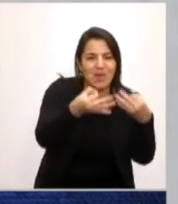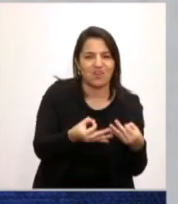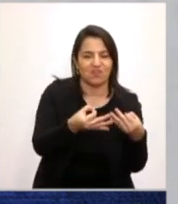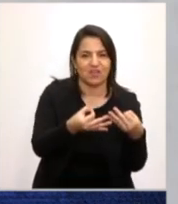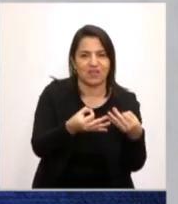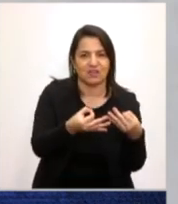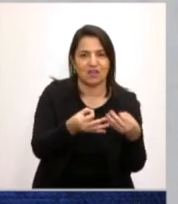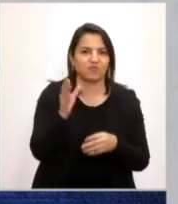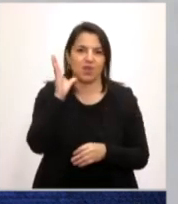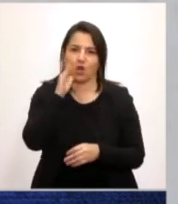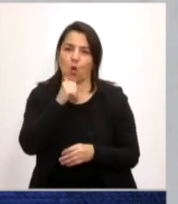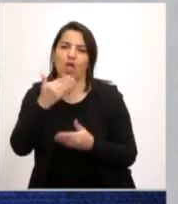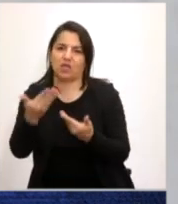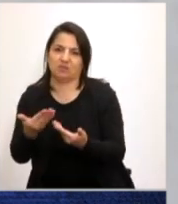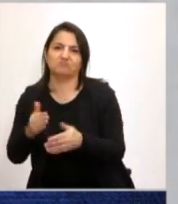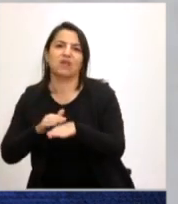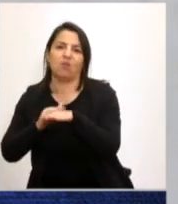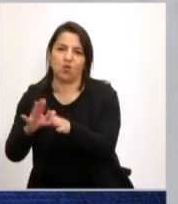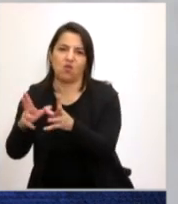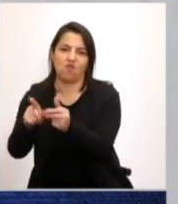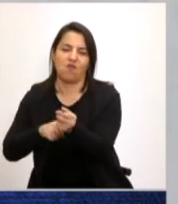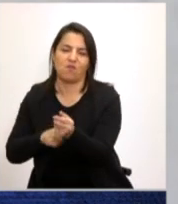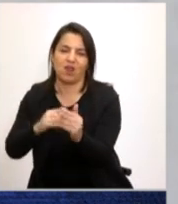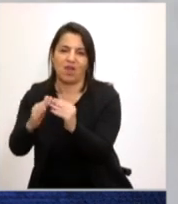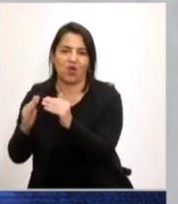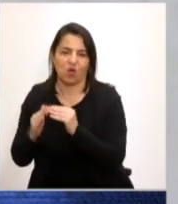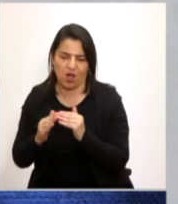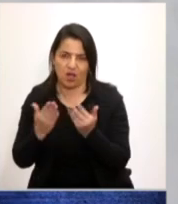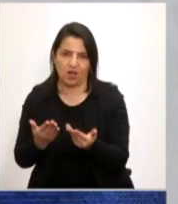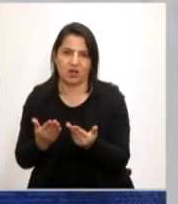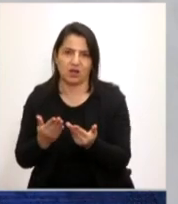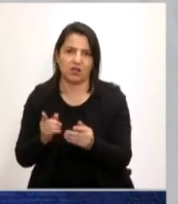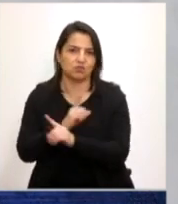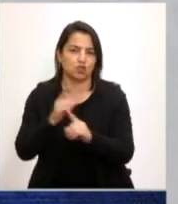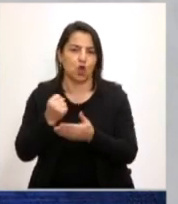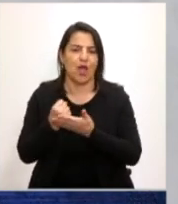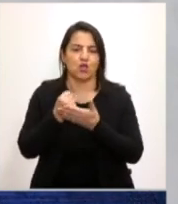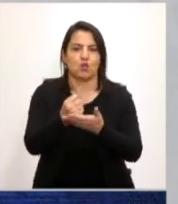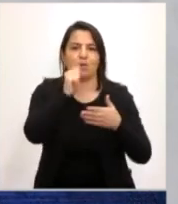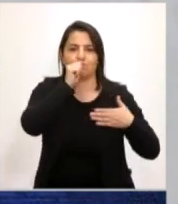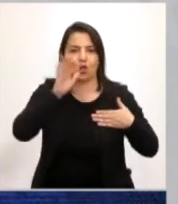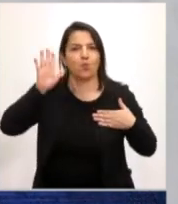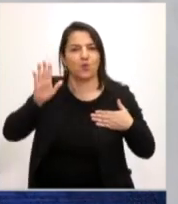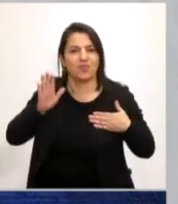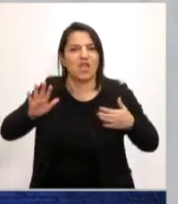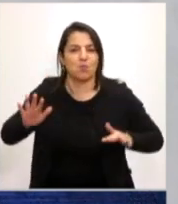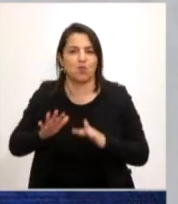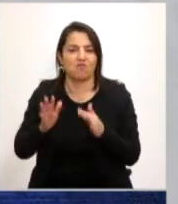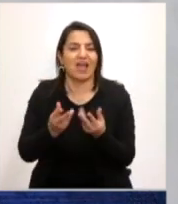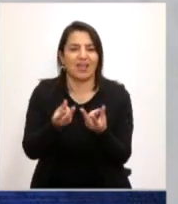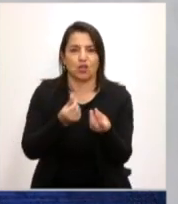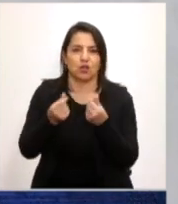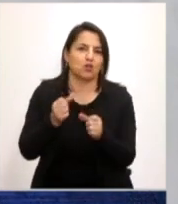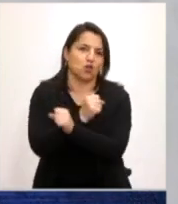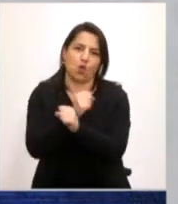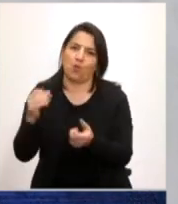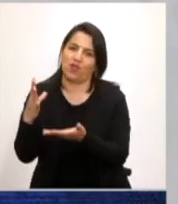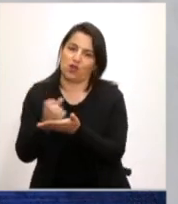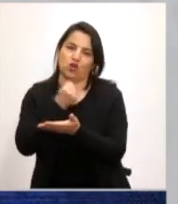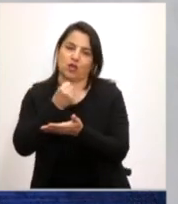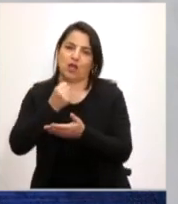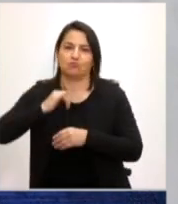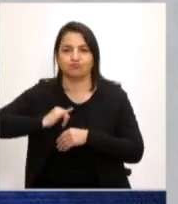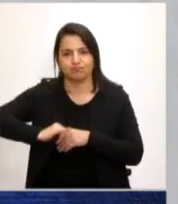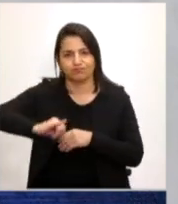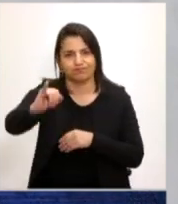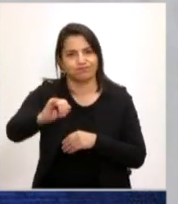es sostenible para las familias y hogares, así como tampoco sirve comprometer y promover lo que económicamente no es sostenible en el tiempo y